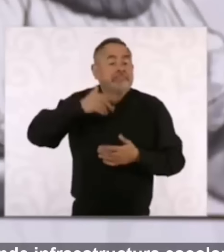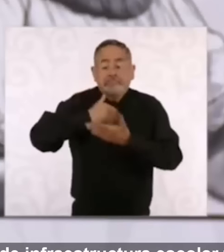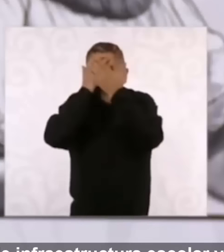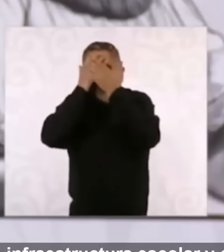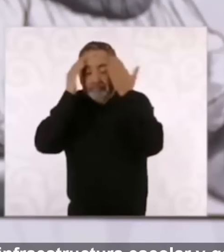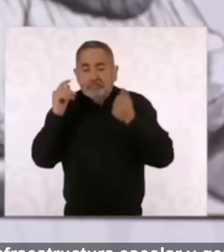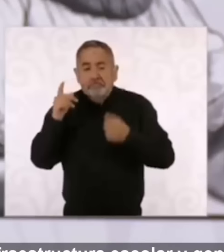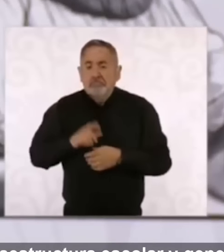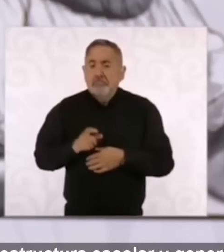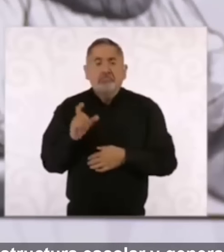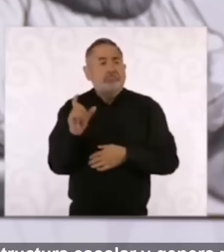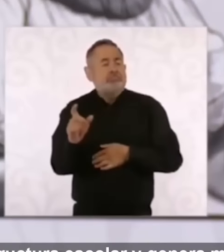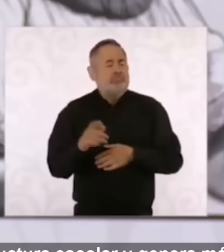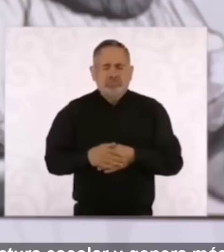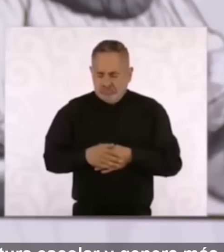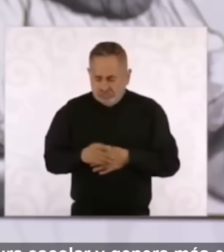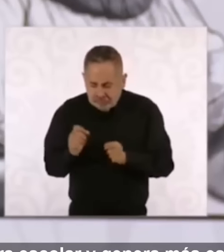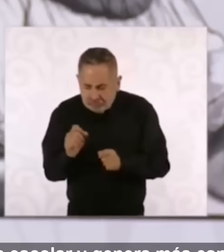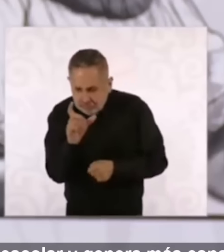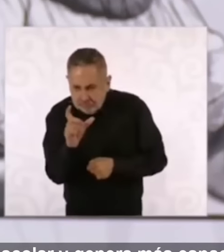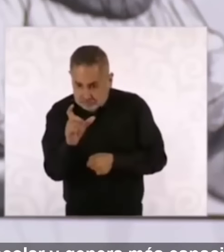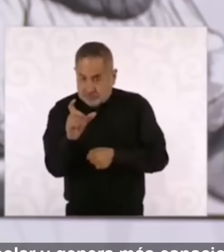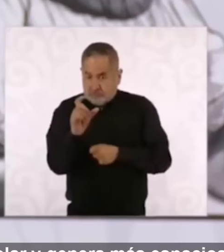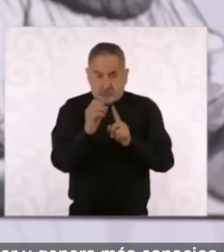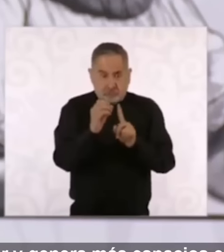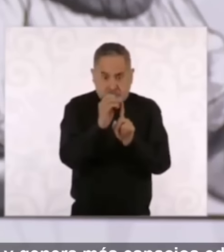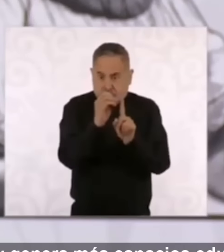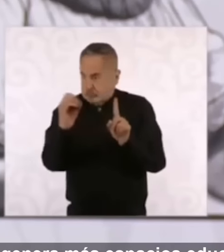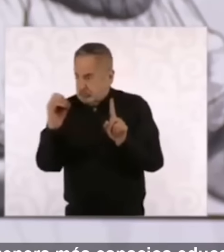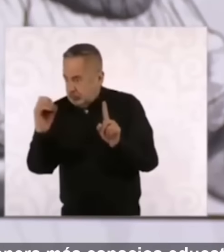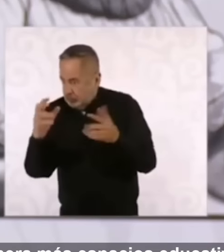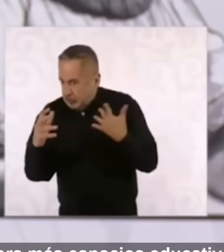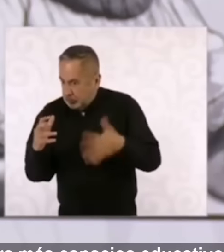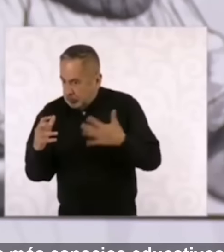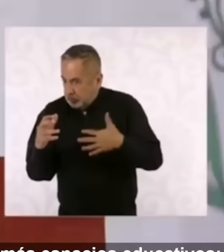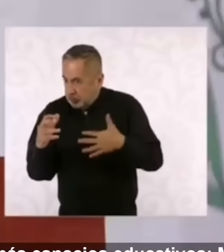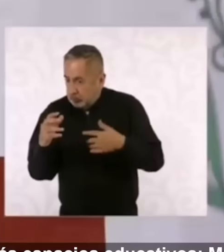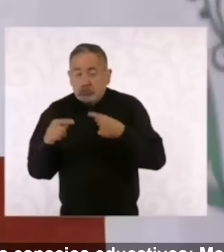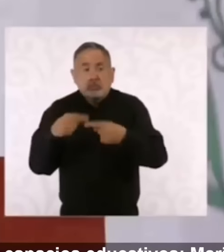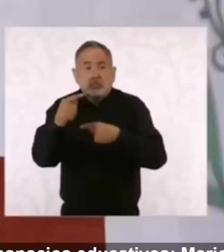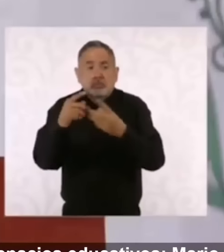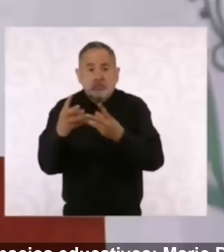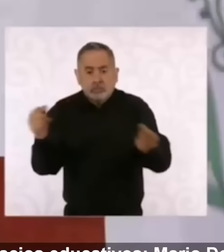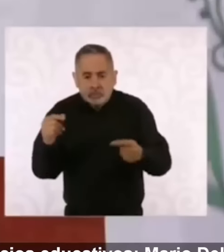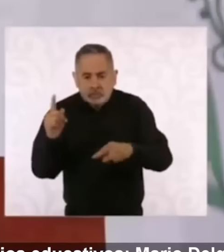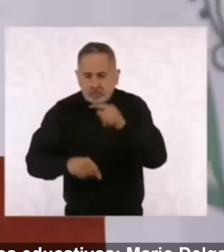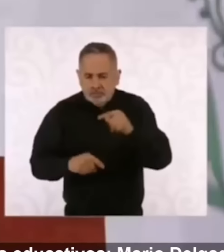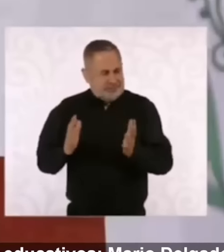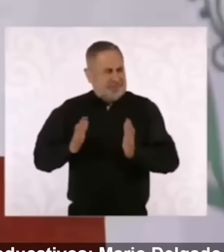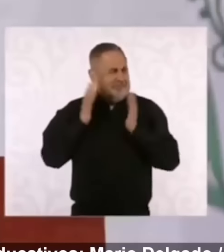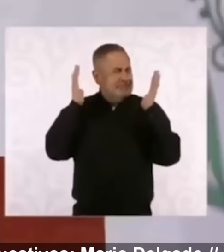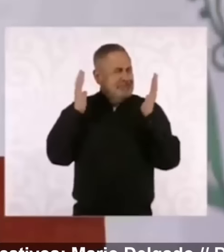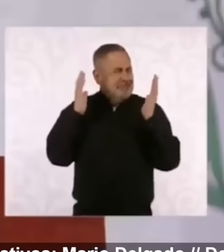le aparece dinero y luego ya no está el dinero en su cuenta. O sencillamente